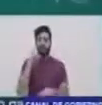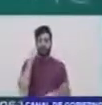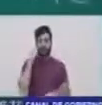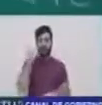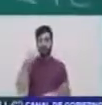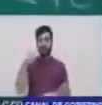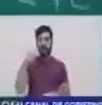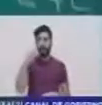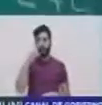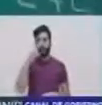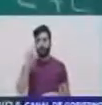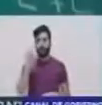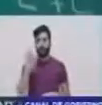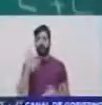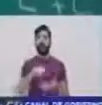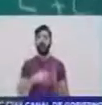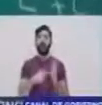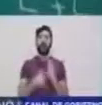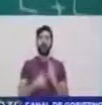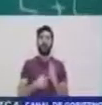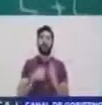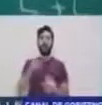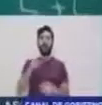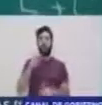radio. Entonces, el radio sería